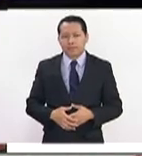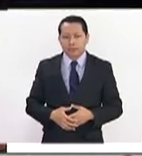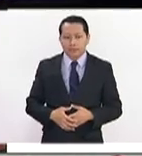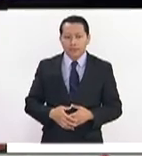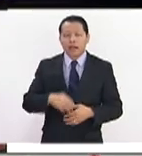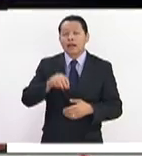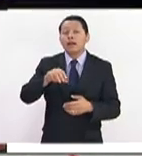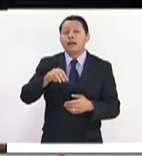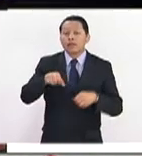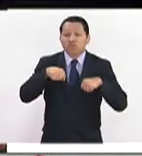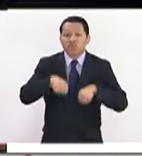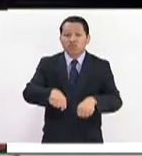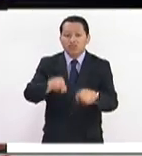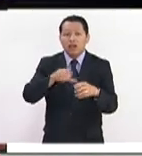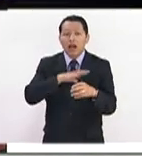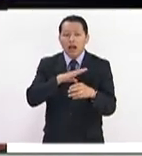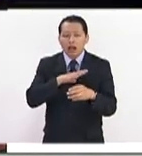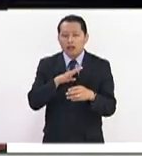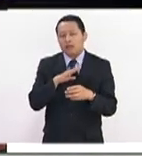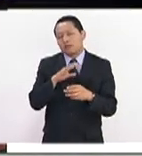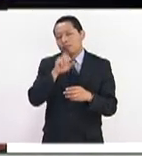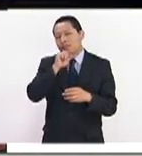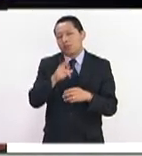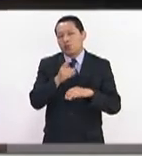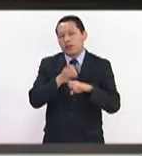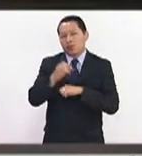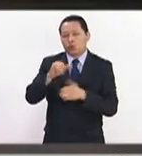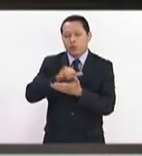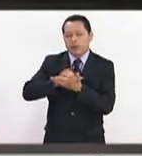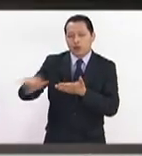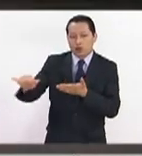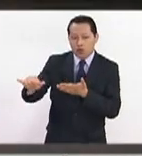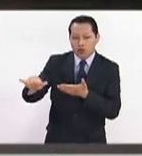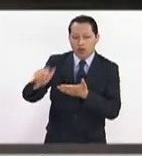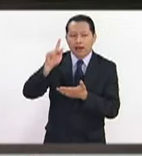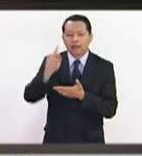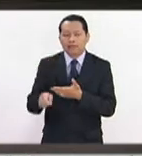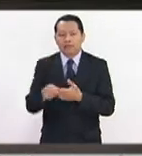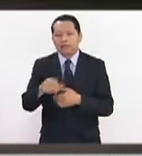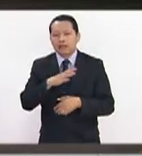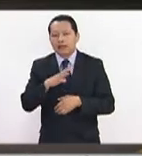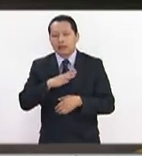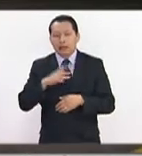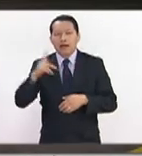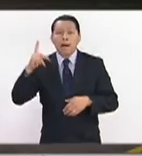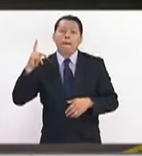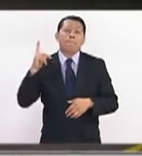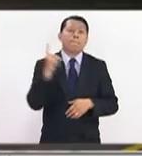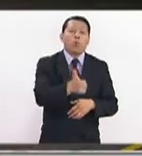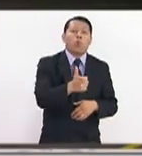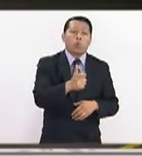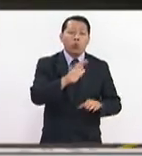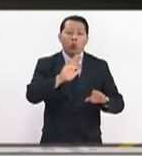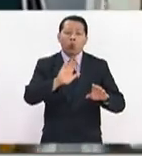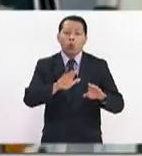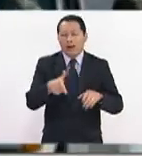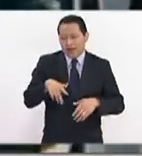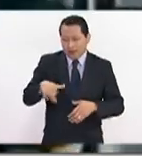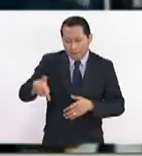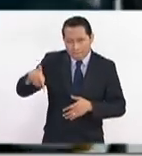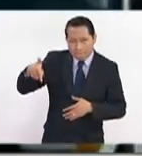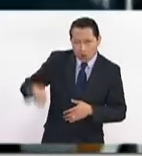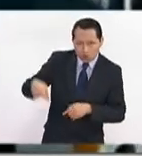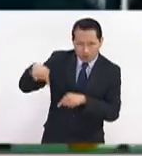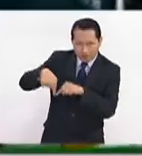Y un centro comercial en el Valle de Hudson, en el estado de Nueva York, fue evacuado luego de que alguien disparó contra el suelo y 2